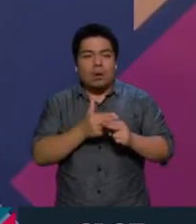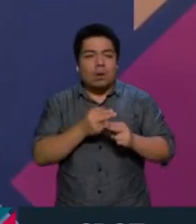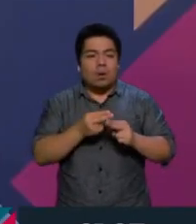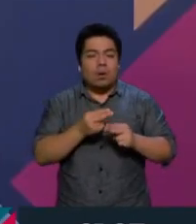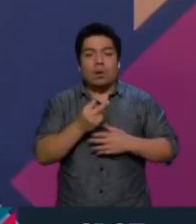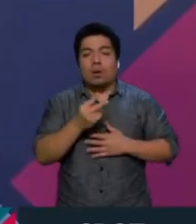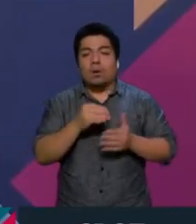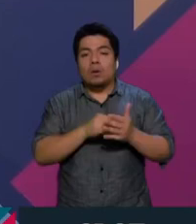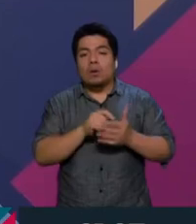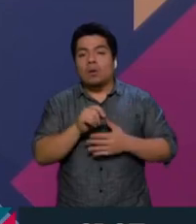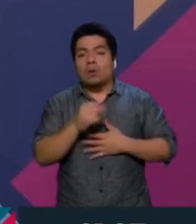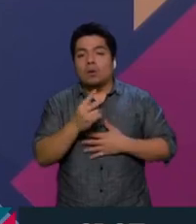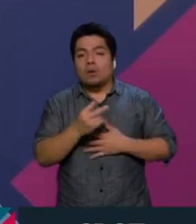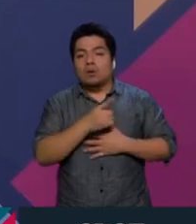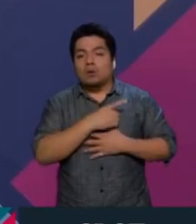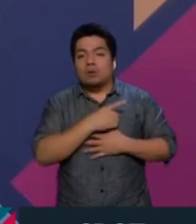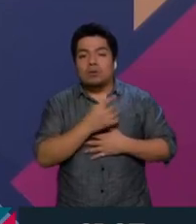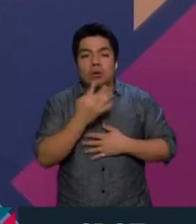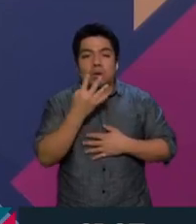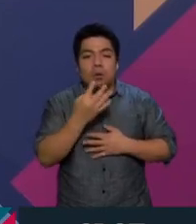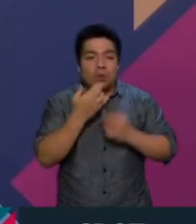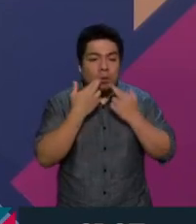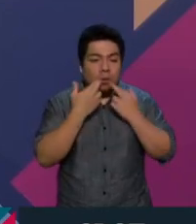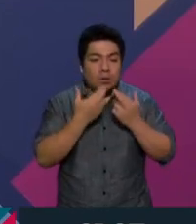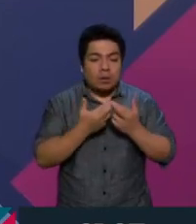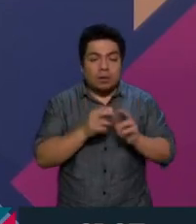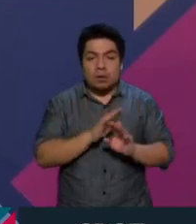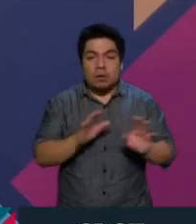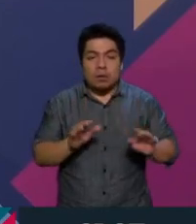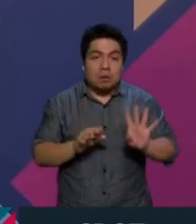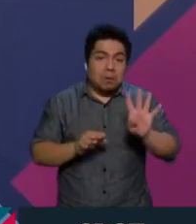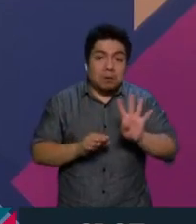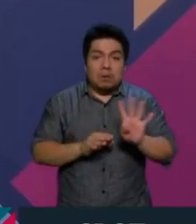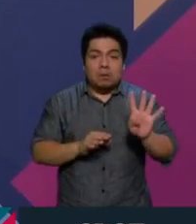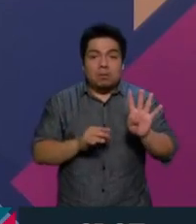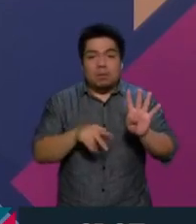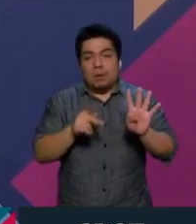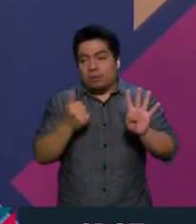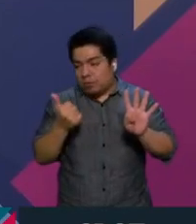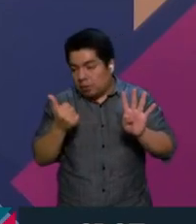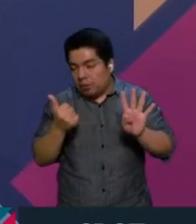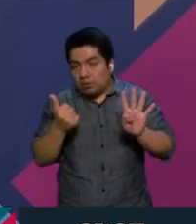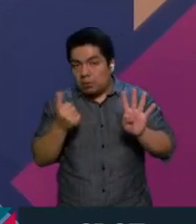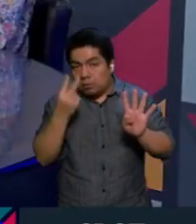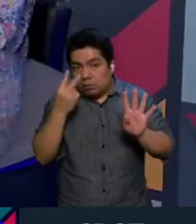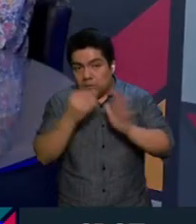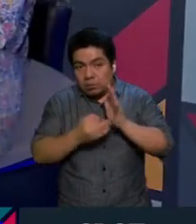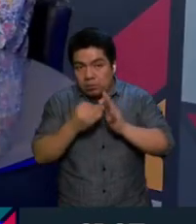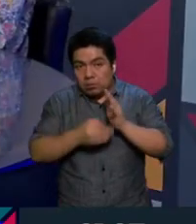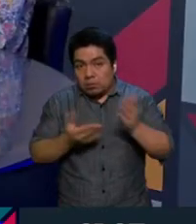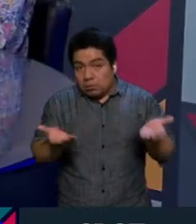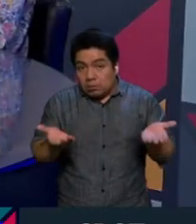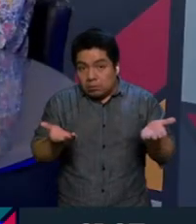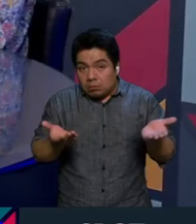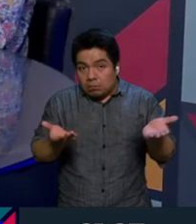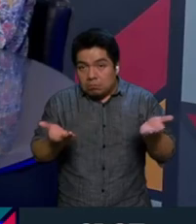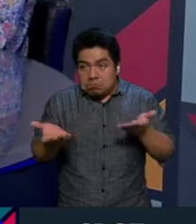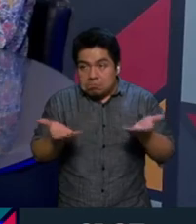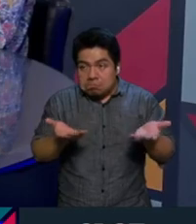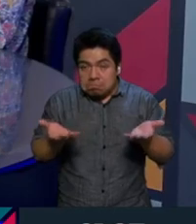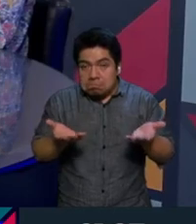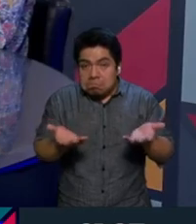había realizado solamente cuatro de las seis sesiones que tenía que haber tenido requeridas,